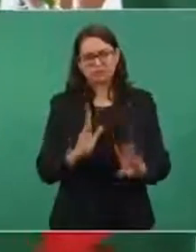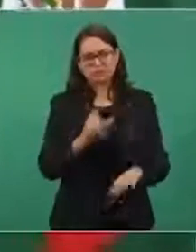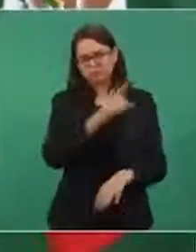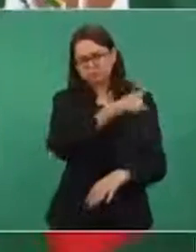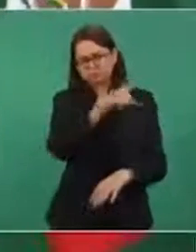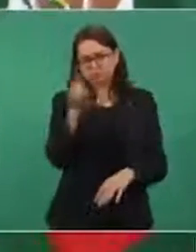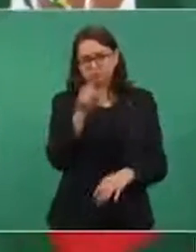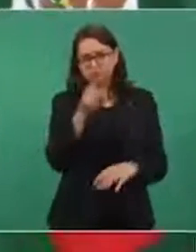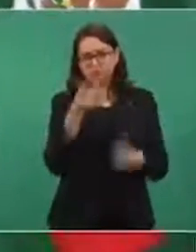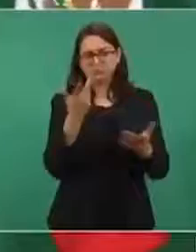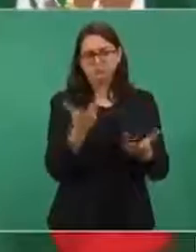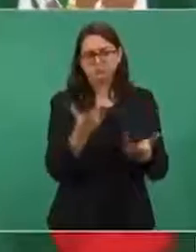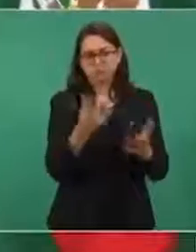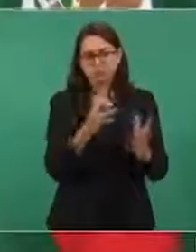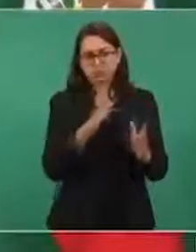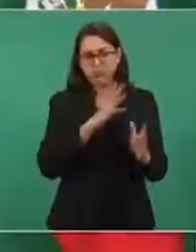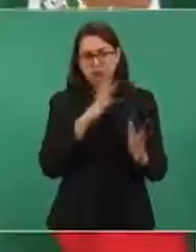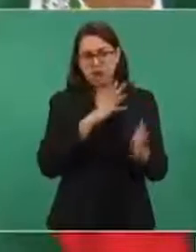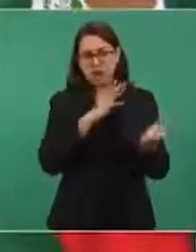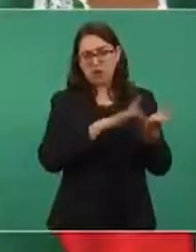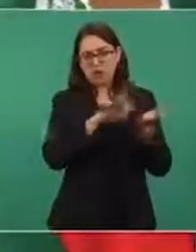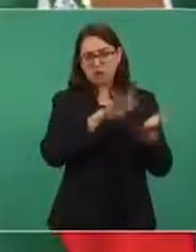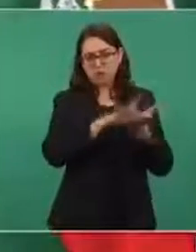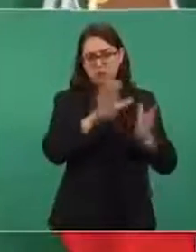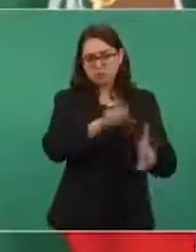financiamiento para